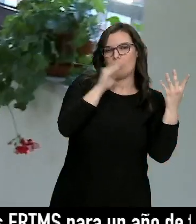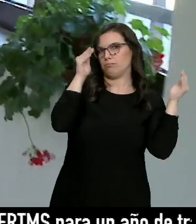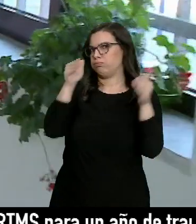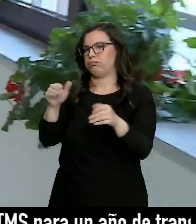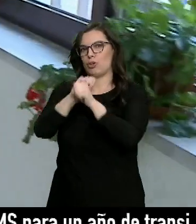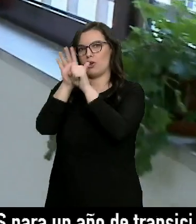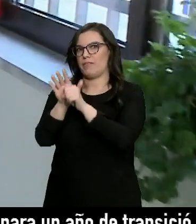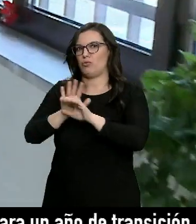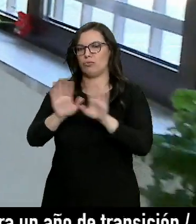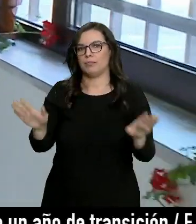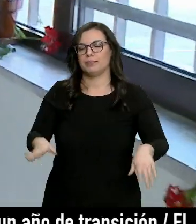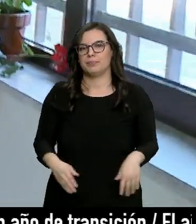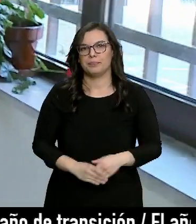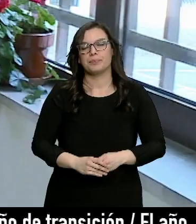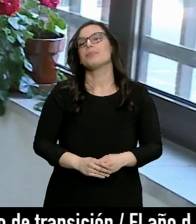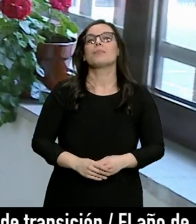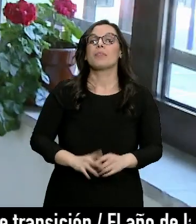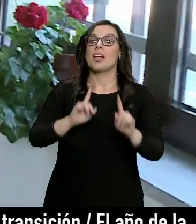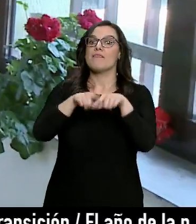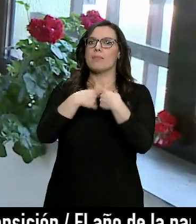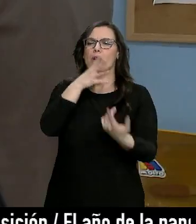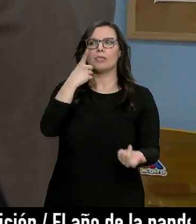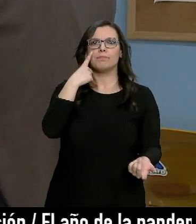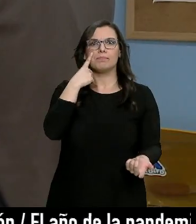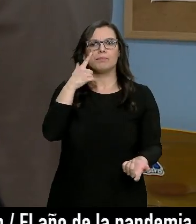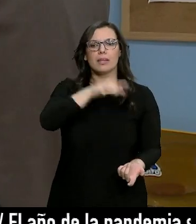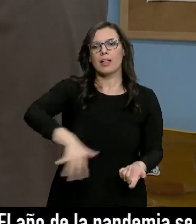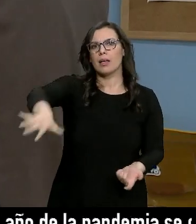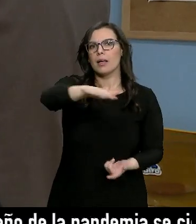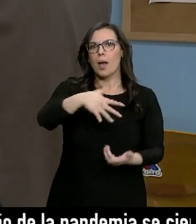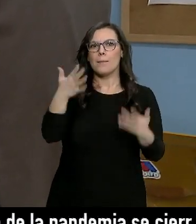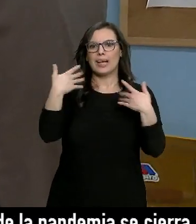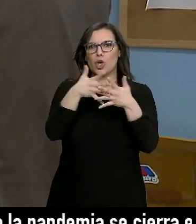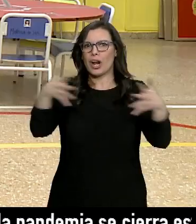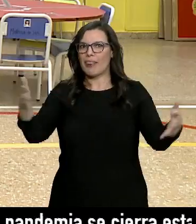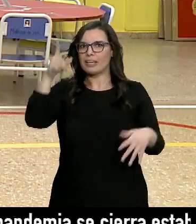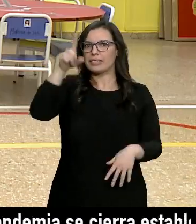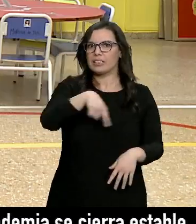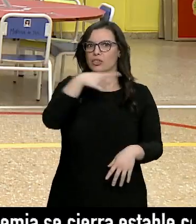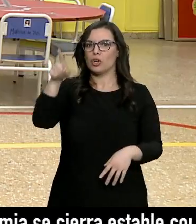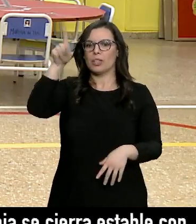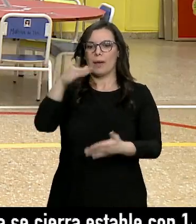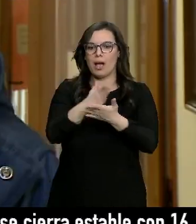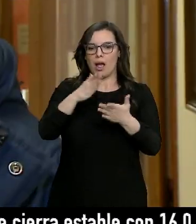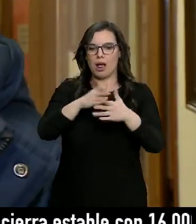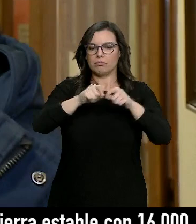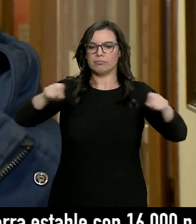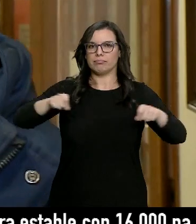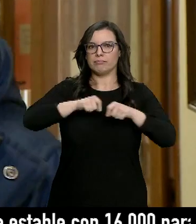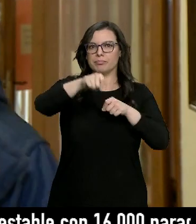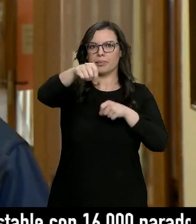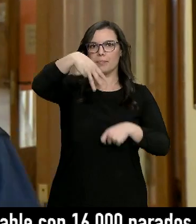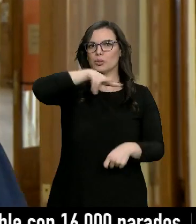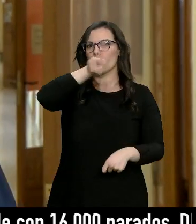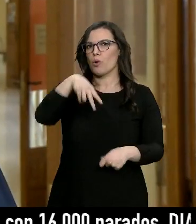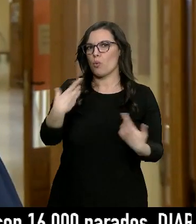COVID. Las familias se fijan ahora en las dimensiones del patio o en los metros cuadrados del aula. Una de las cosas muy